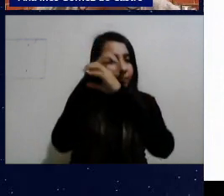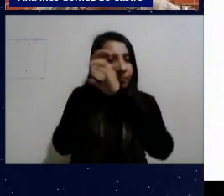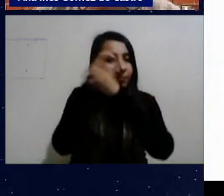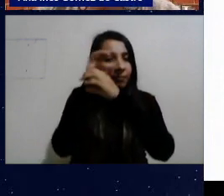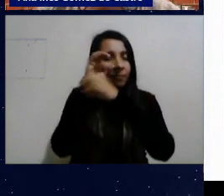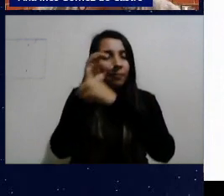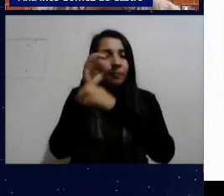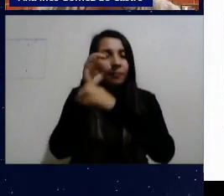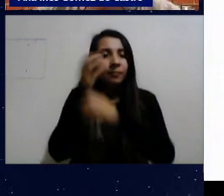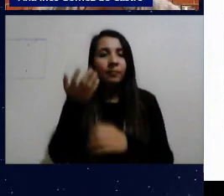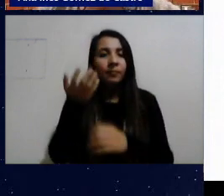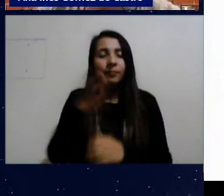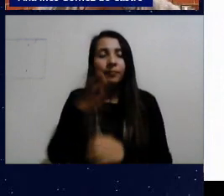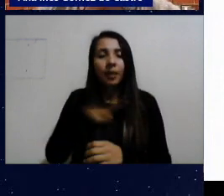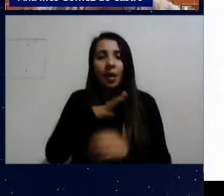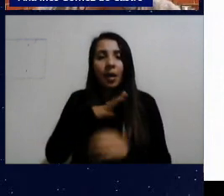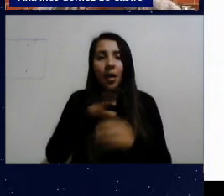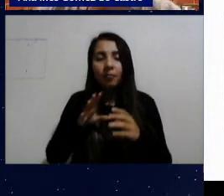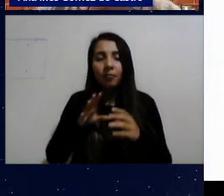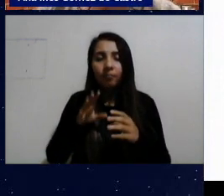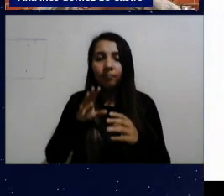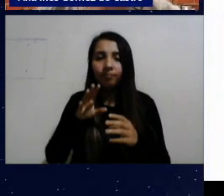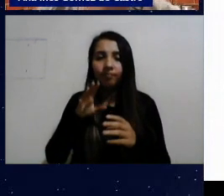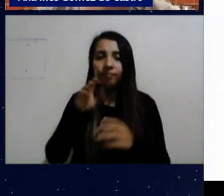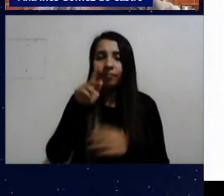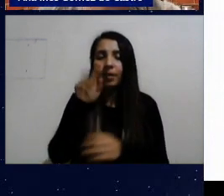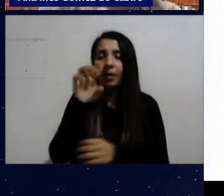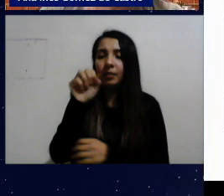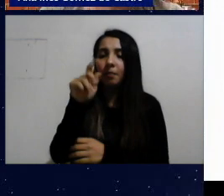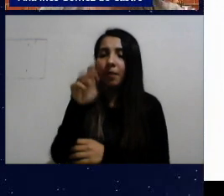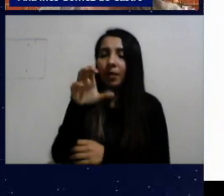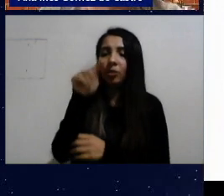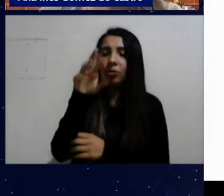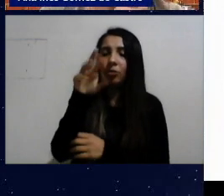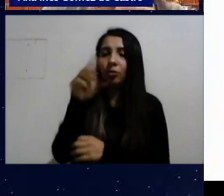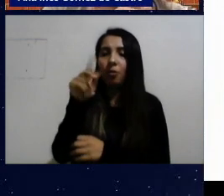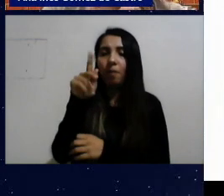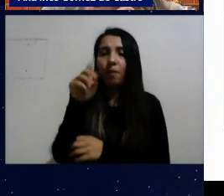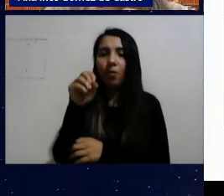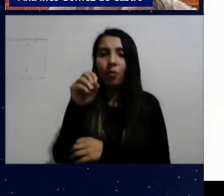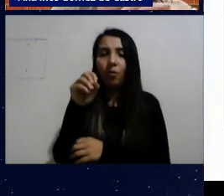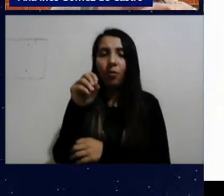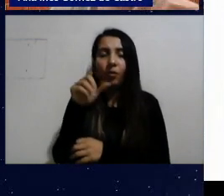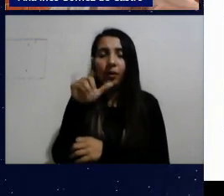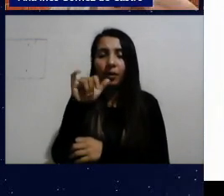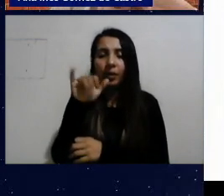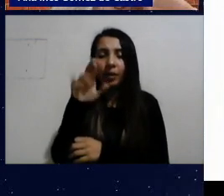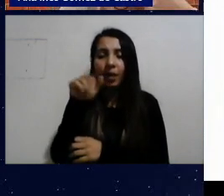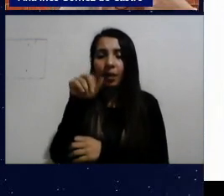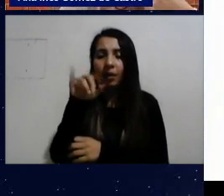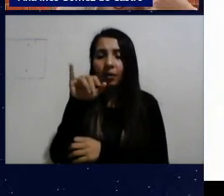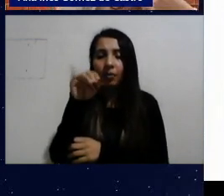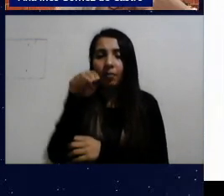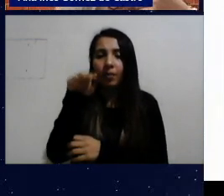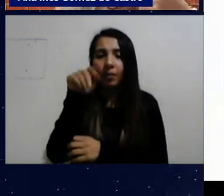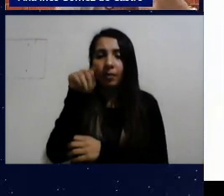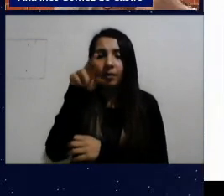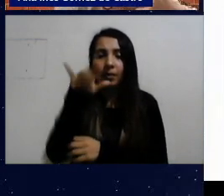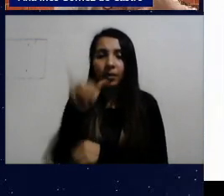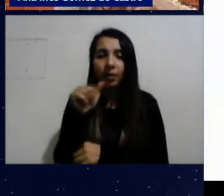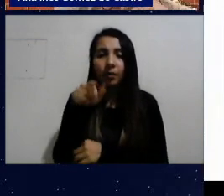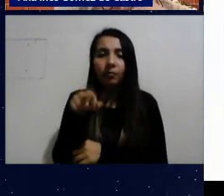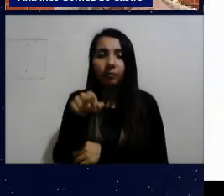una pequeña misión, un telescopio espacial que realiza espectropolarimetría y que hemos llamado el Ultraviolet Researcher